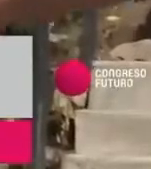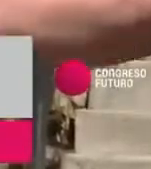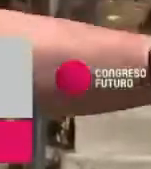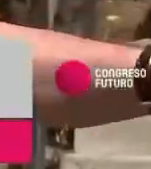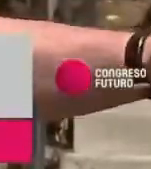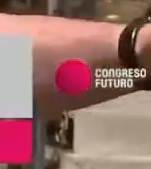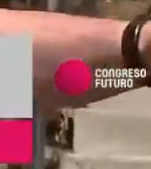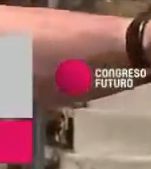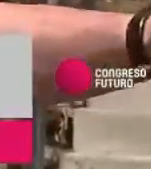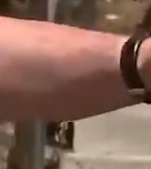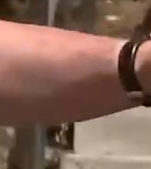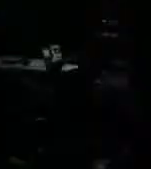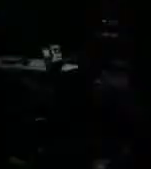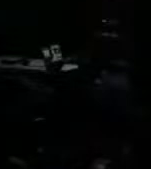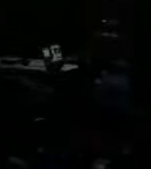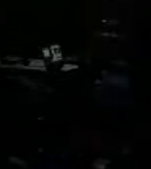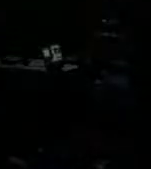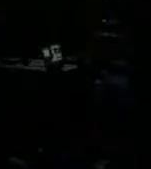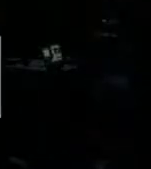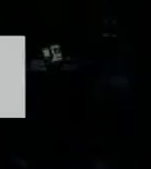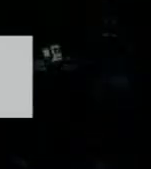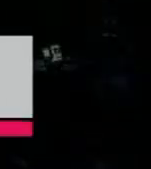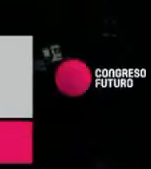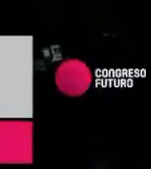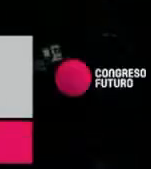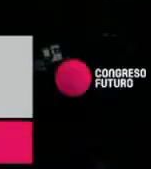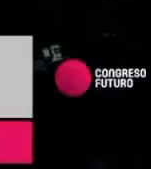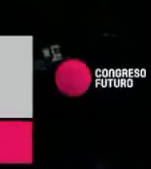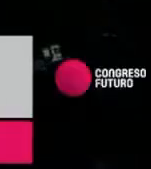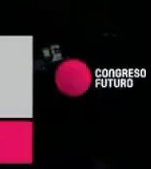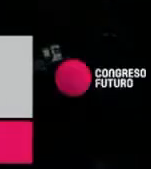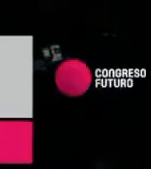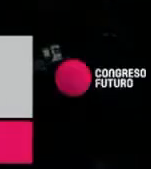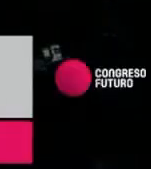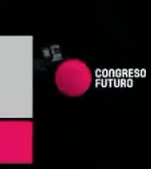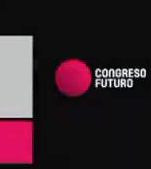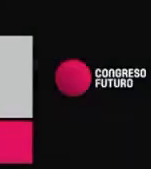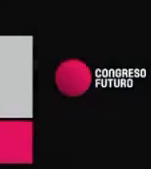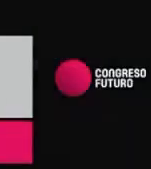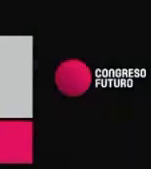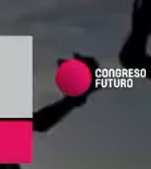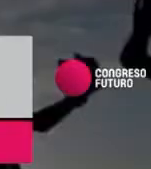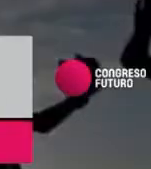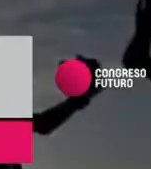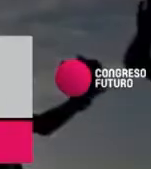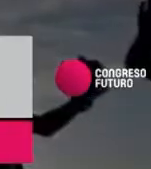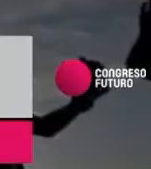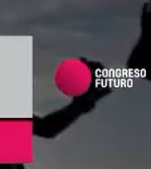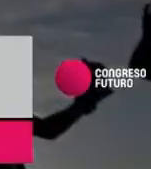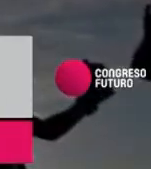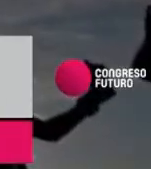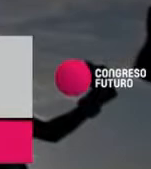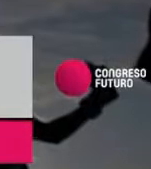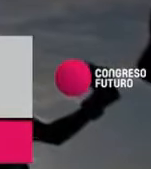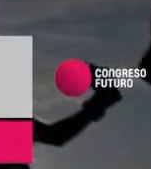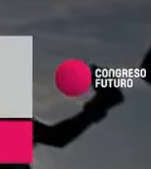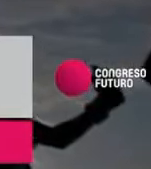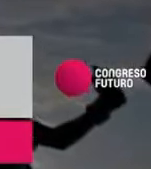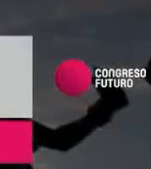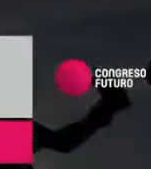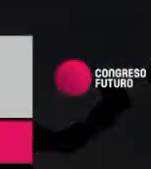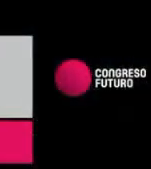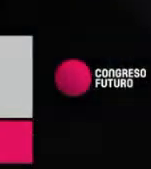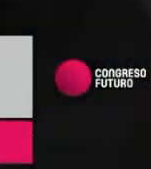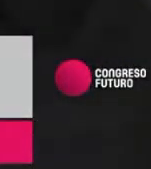a todo el mundo. En Chile, el interés en la ciencia ha tomado fuerza, al punto que dentro de las